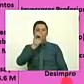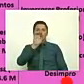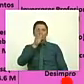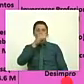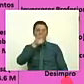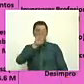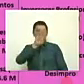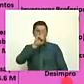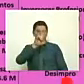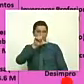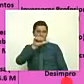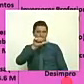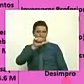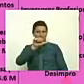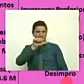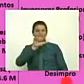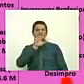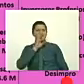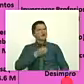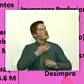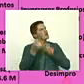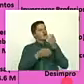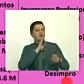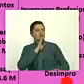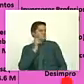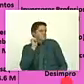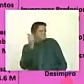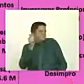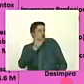una confesión de Otto Bula.